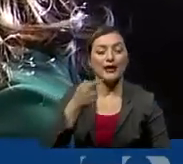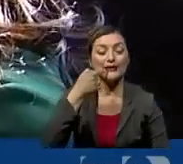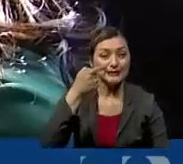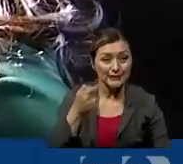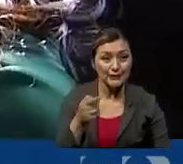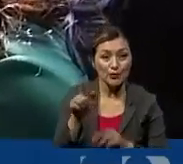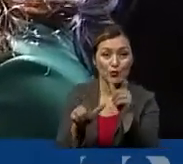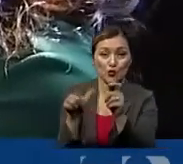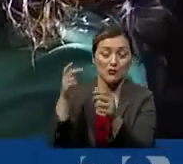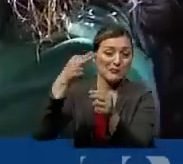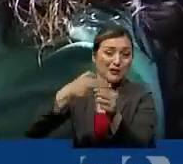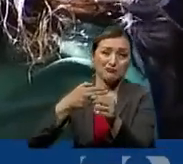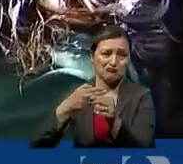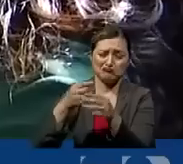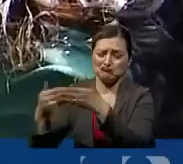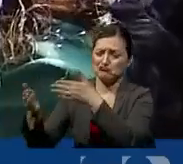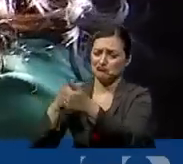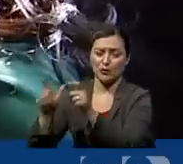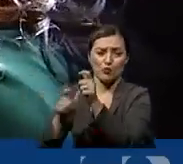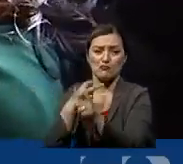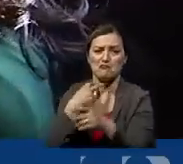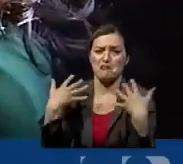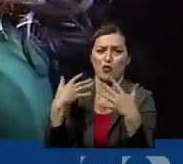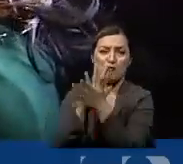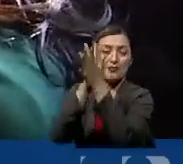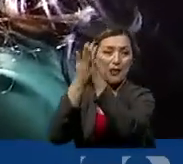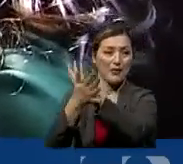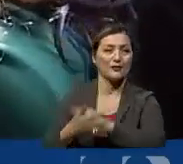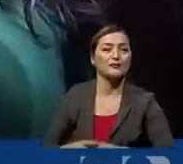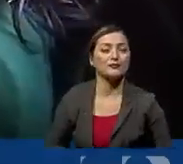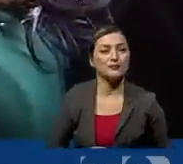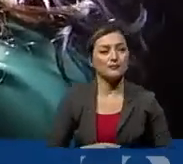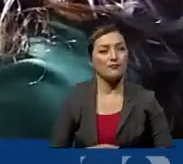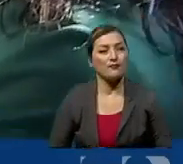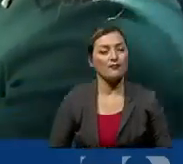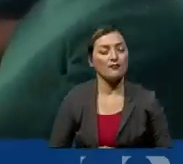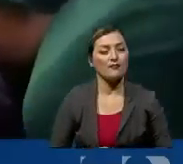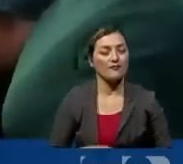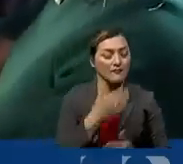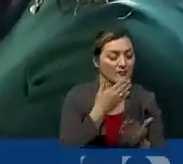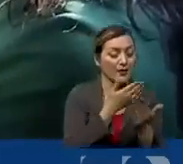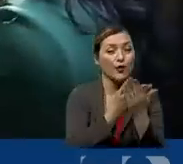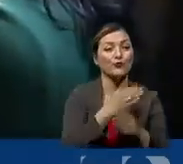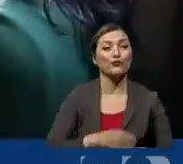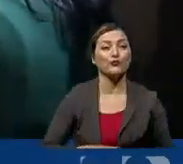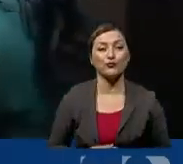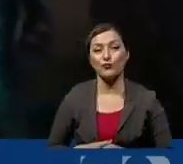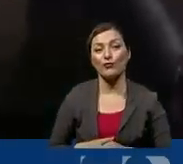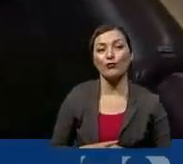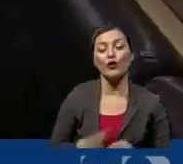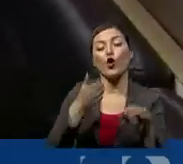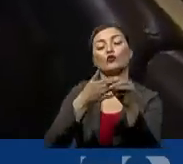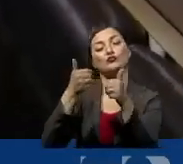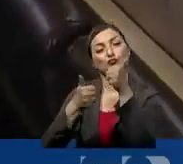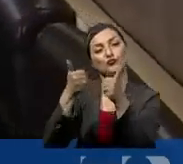cualquier persona puede venir, uh-huh. ¿sí? Sin tener ningún temor, ni miedo, ni nada. Perfecto. Sí. Muchísimas gracias. Otro de los objetivos también